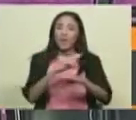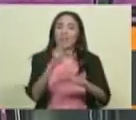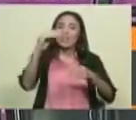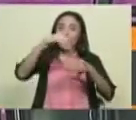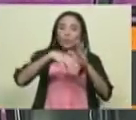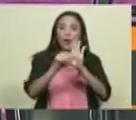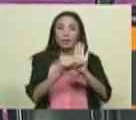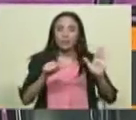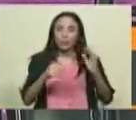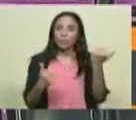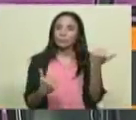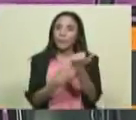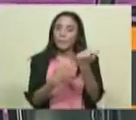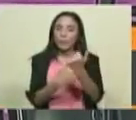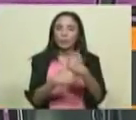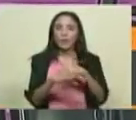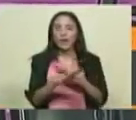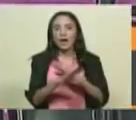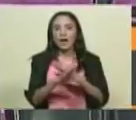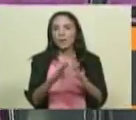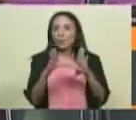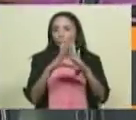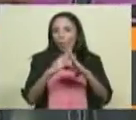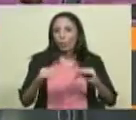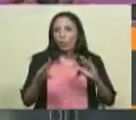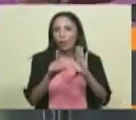entrega formal de ese capítulo, presidente.